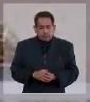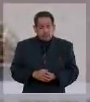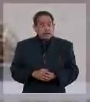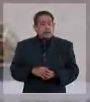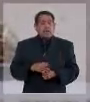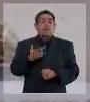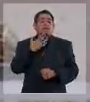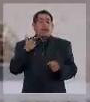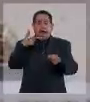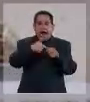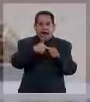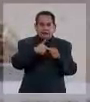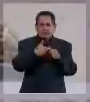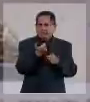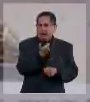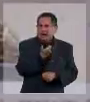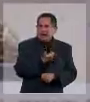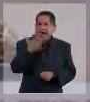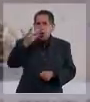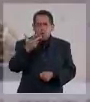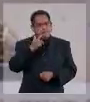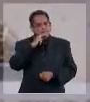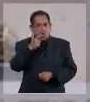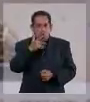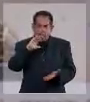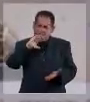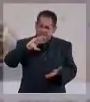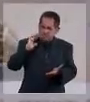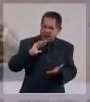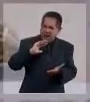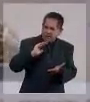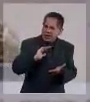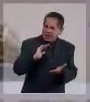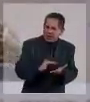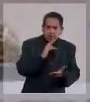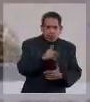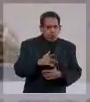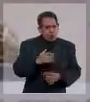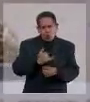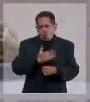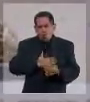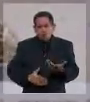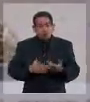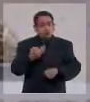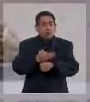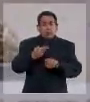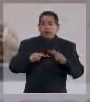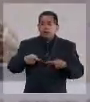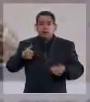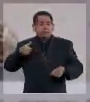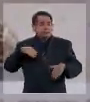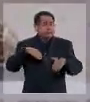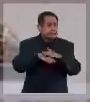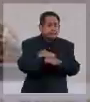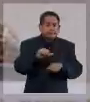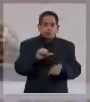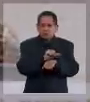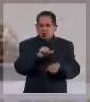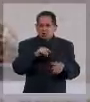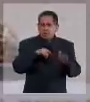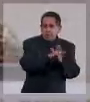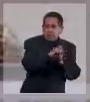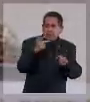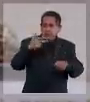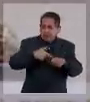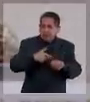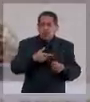de la gasolina, que hoy es injustamente alto. Cuando la gente va a una gasolinería y compra un litro de gasolina magna, paga